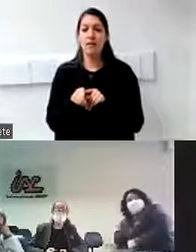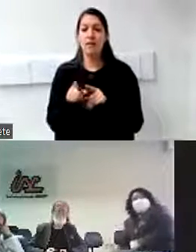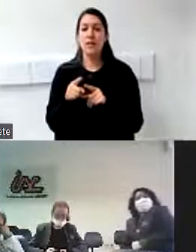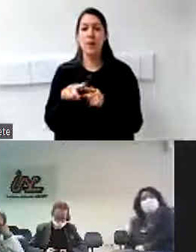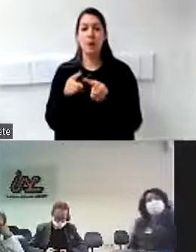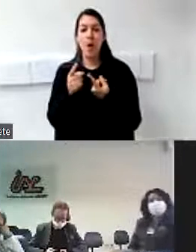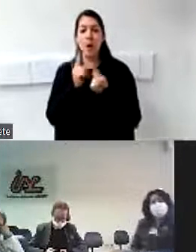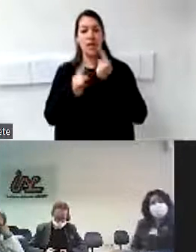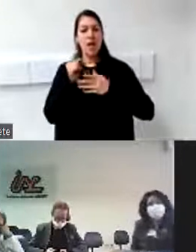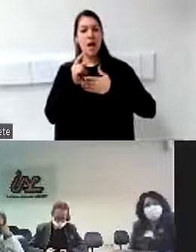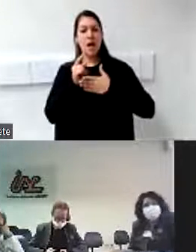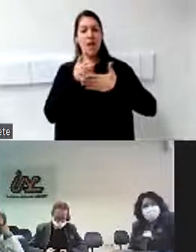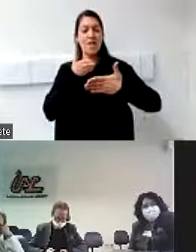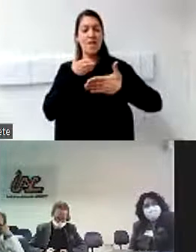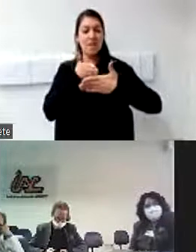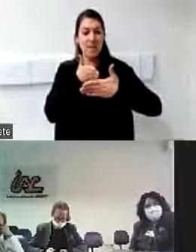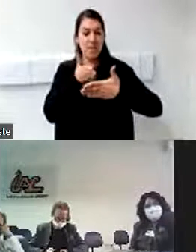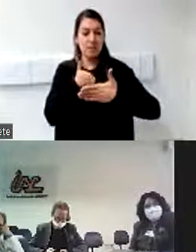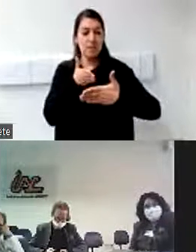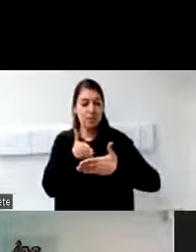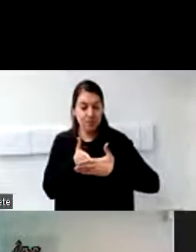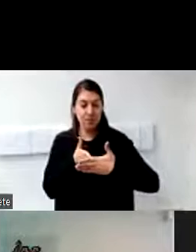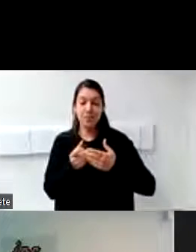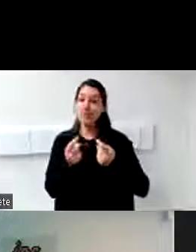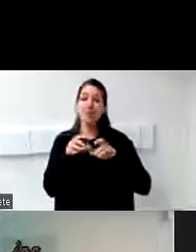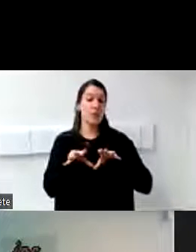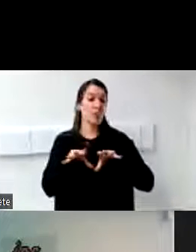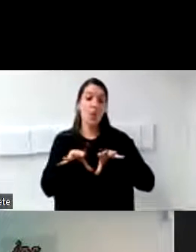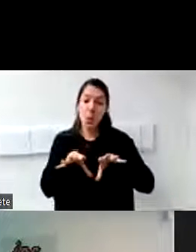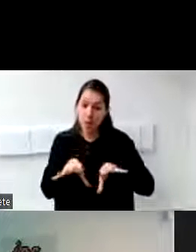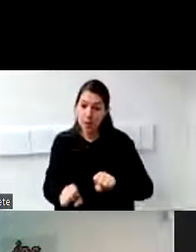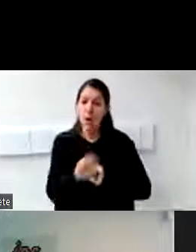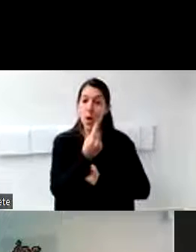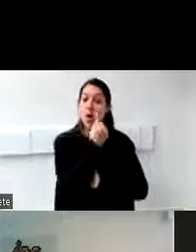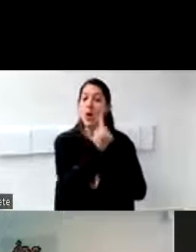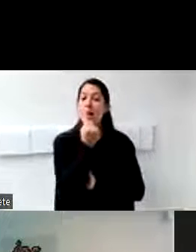actitudinales necesitan un compromiso de cada uno